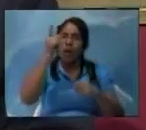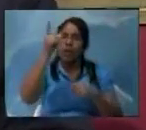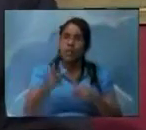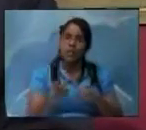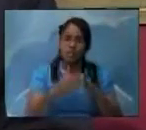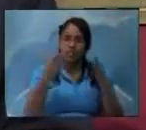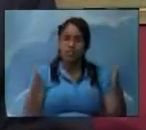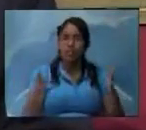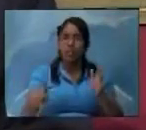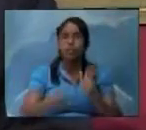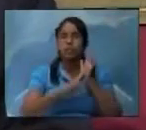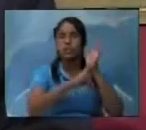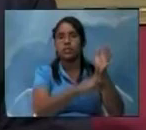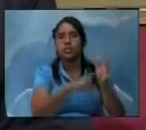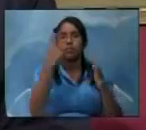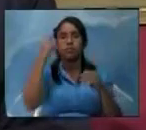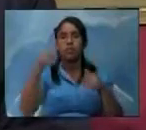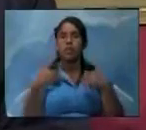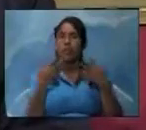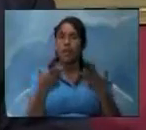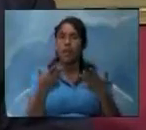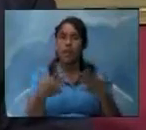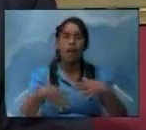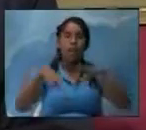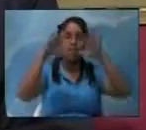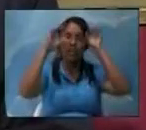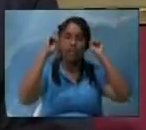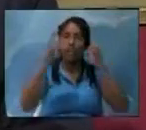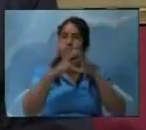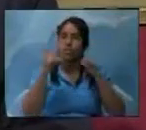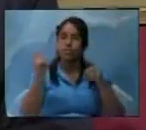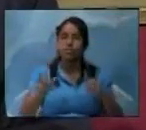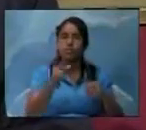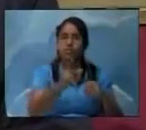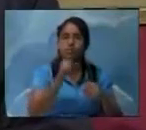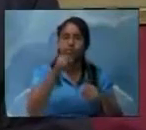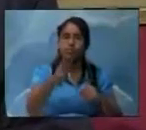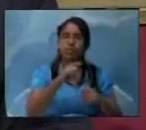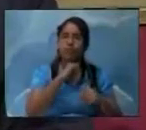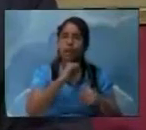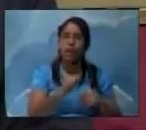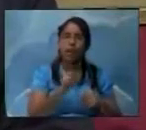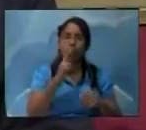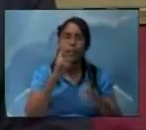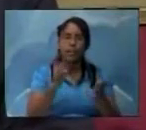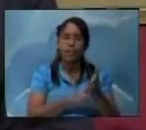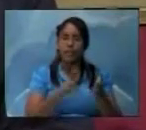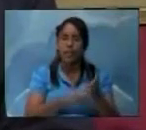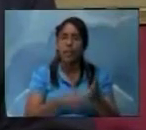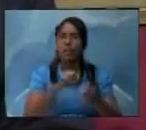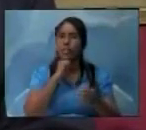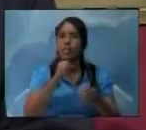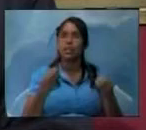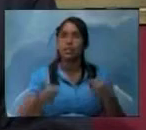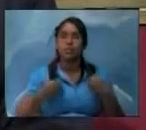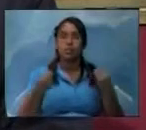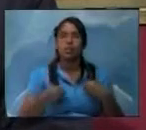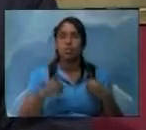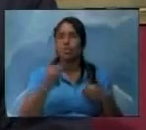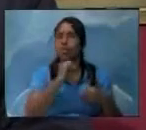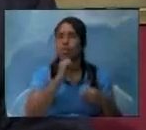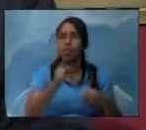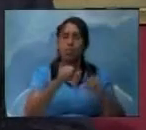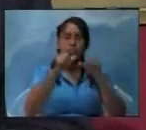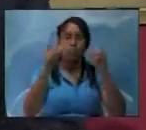una serie de demostraciones para darle a entender a la gente que Él es real, que Él es vivo, que Él no es como